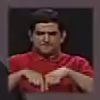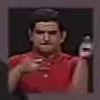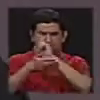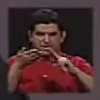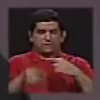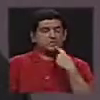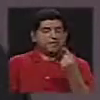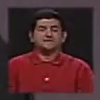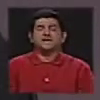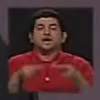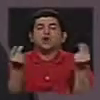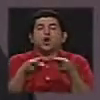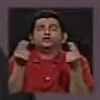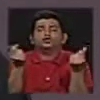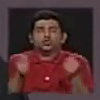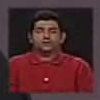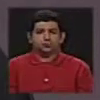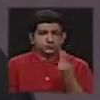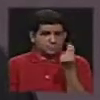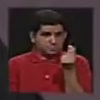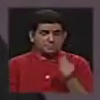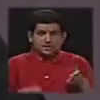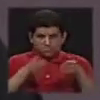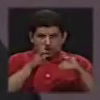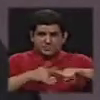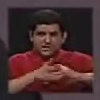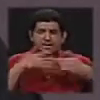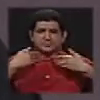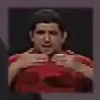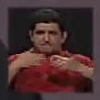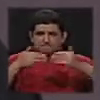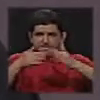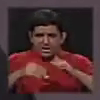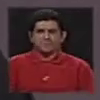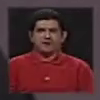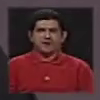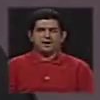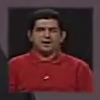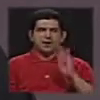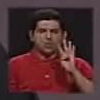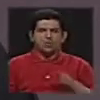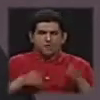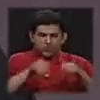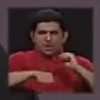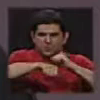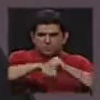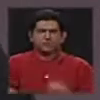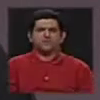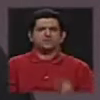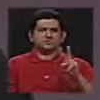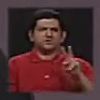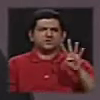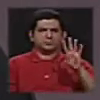de costos, nos damos cuenta de que el precio de una carretera que se está por iniciar en Panamá, en concreto, 4 carriles, 280 kilómetros,